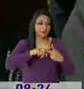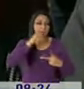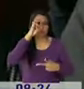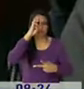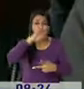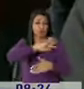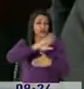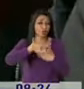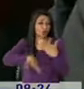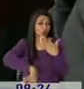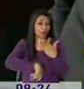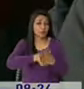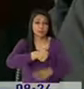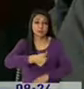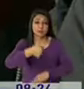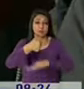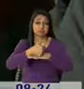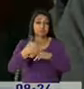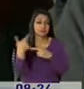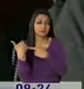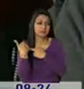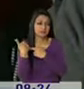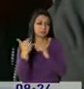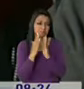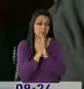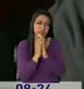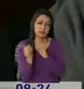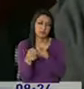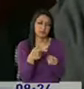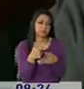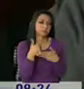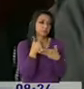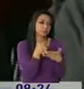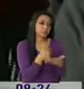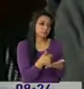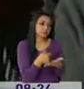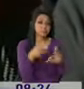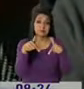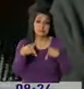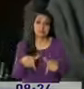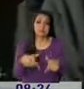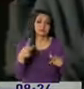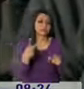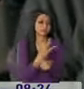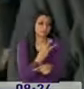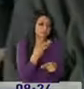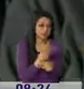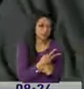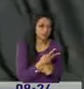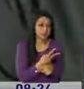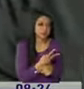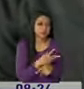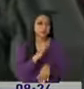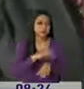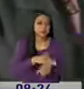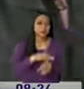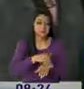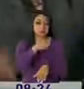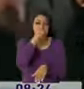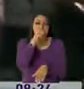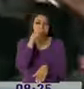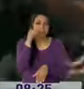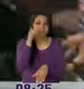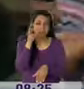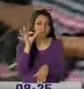todas las que les corresponde darnos la manito y ayudarnos. Aquí corremos peligro por la mucha drogación,